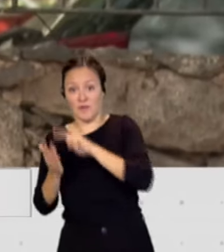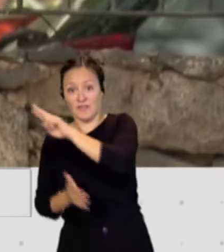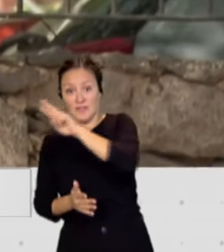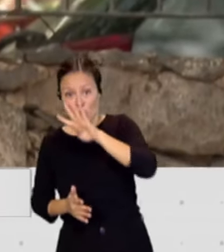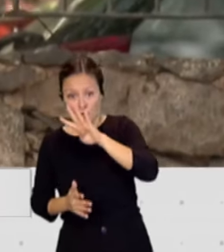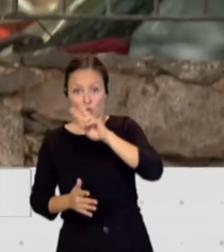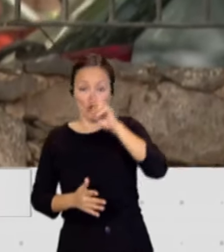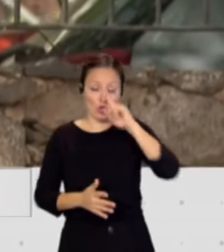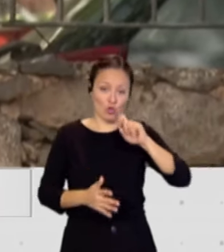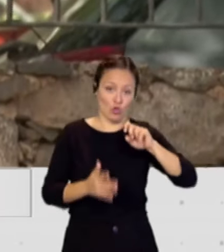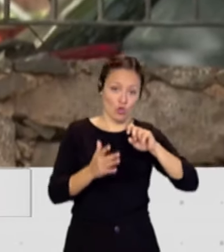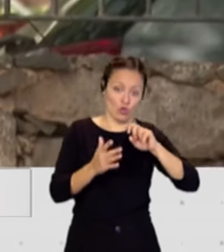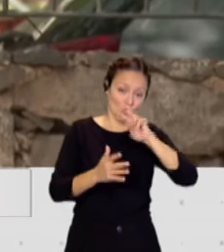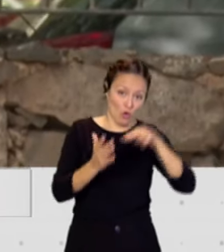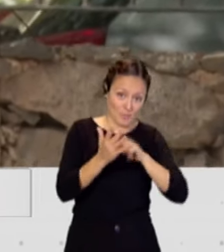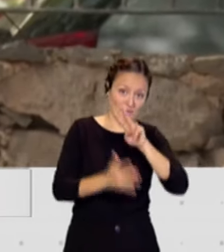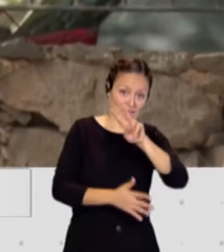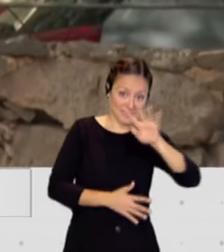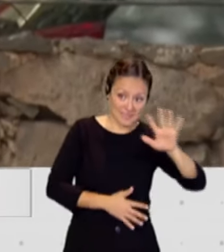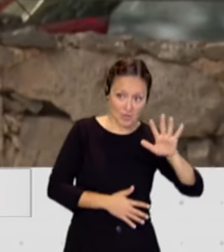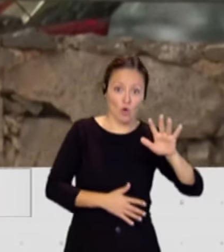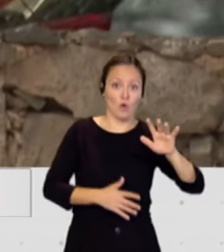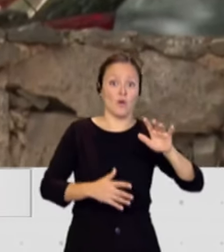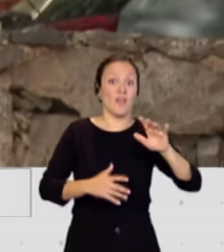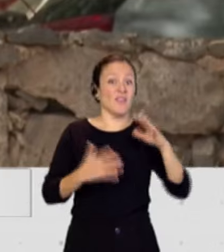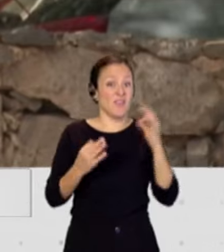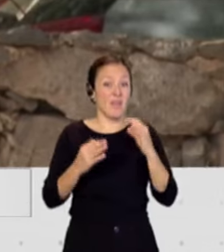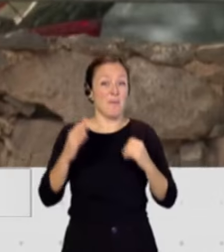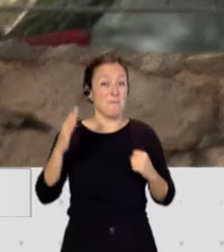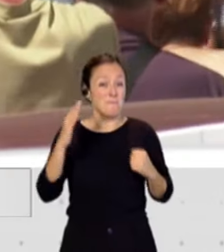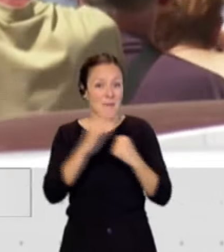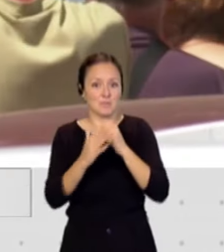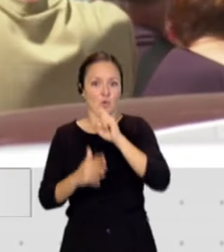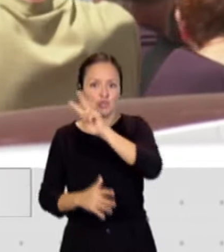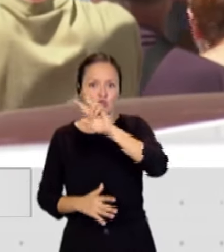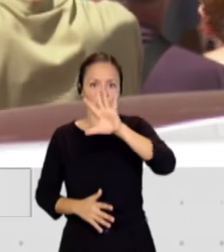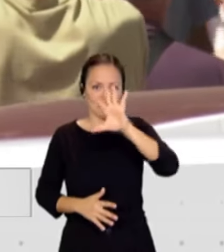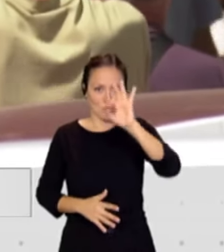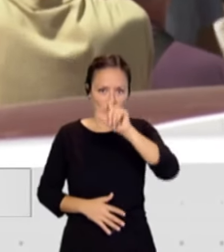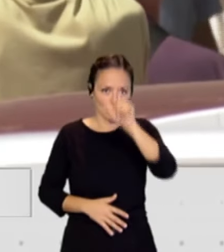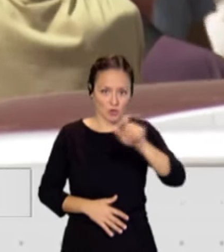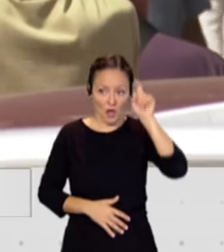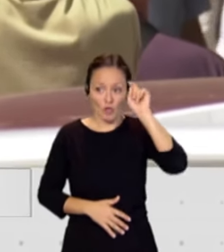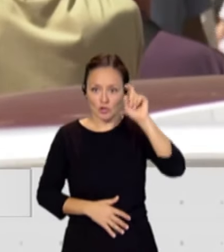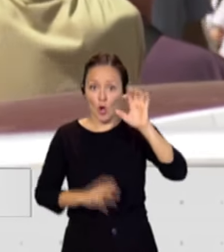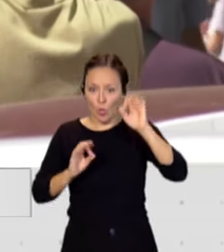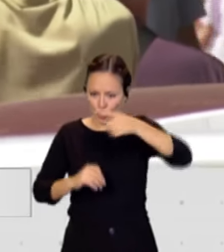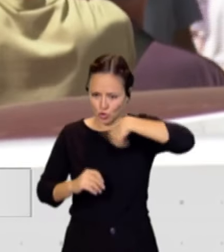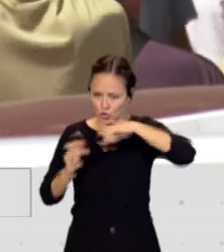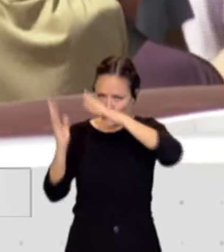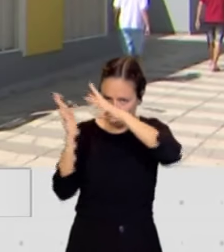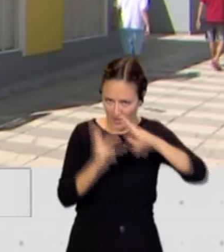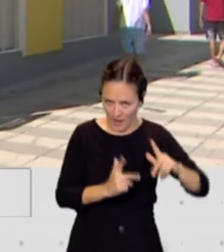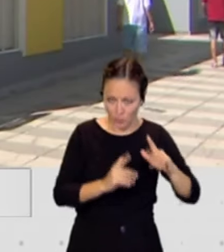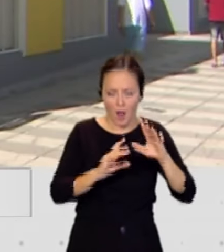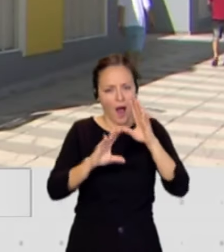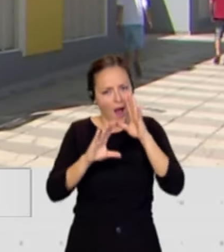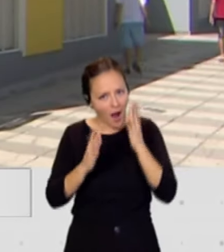hasta el aumento de hasta 250 docentes según los números que nosotros hemos hecho ahora vamos a